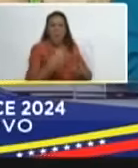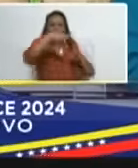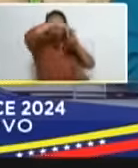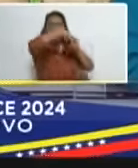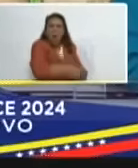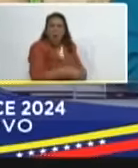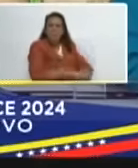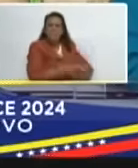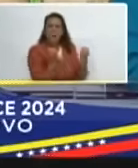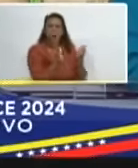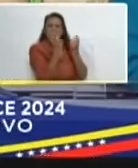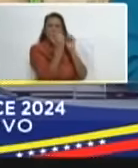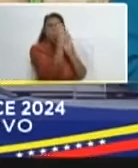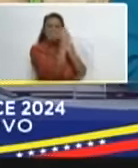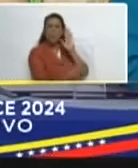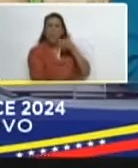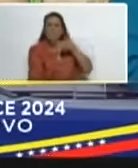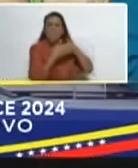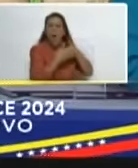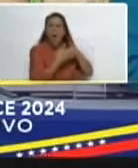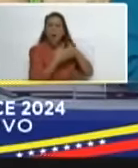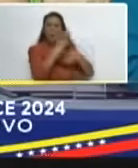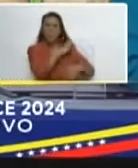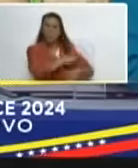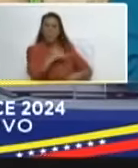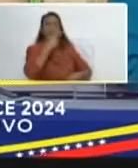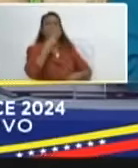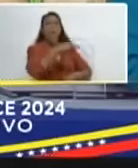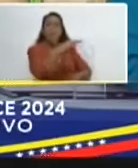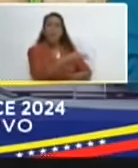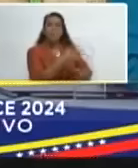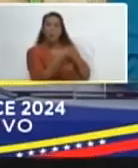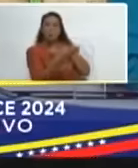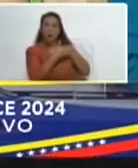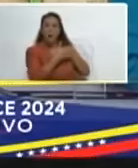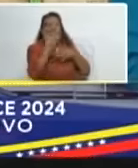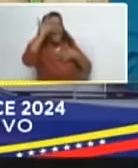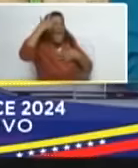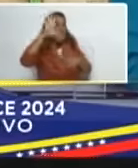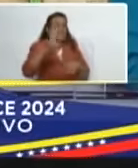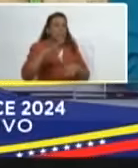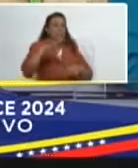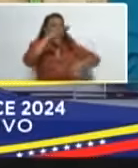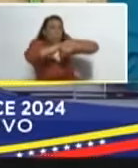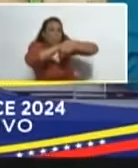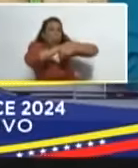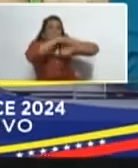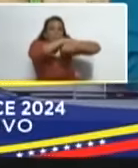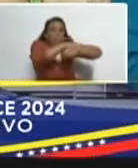un daño económico, social, político, creyendo que somos su colonia,